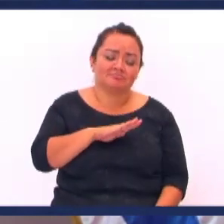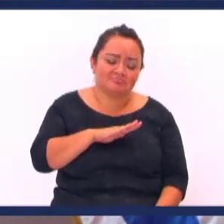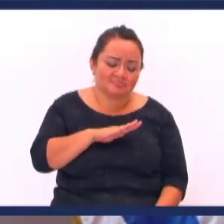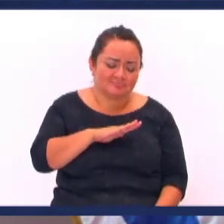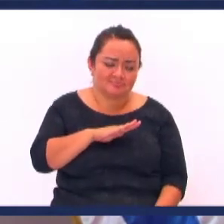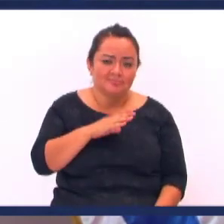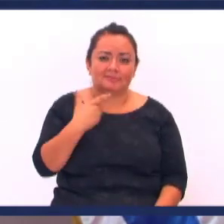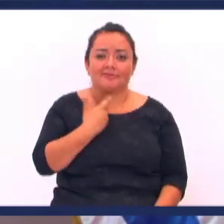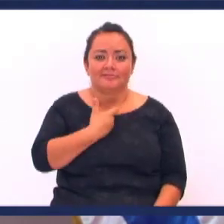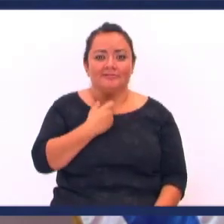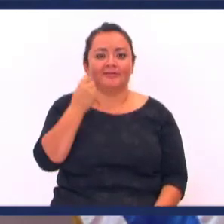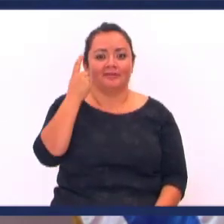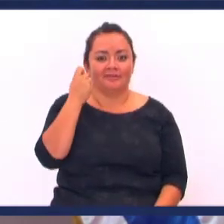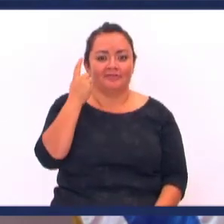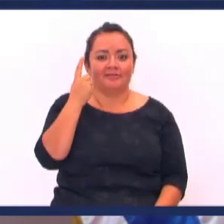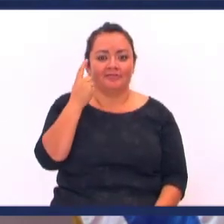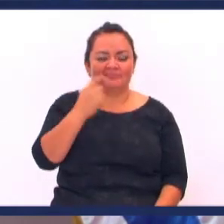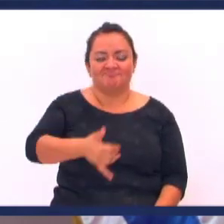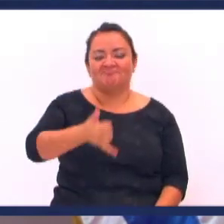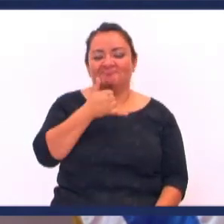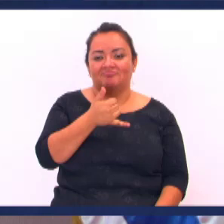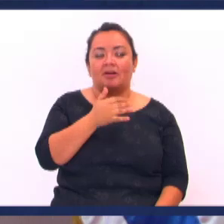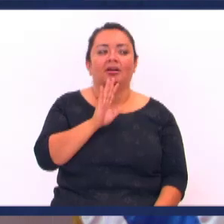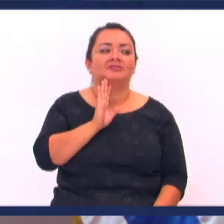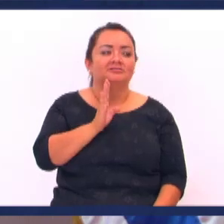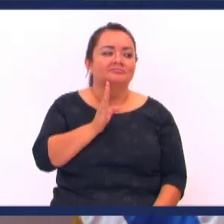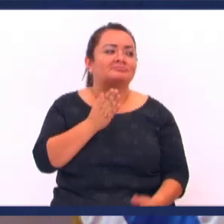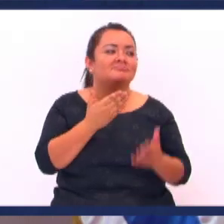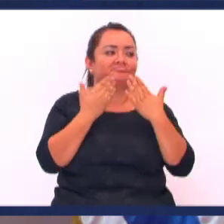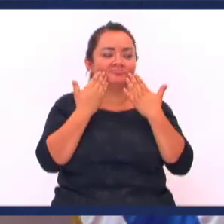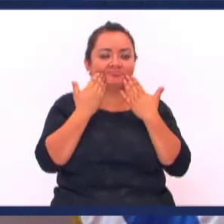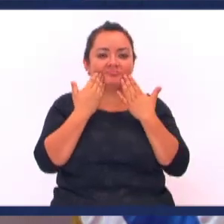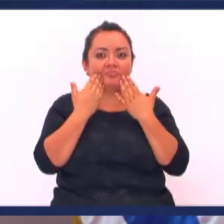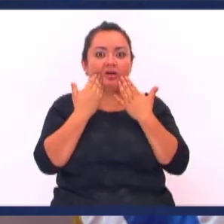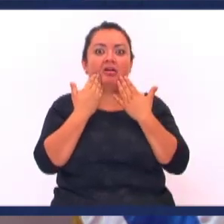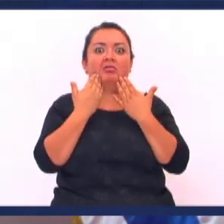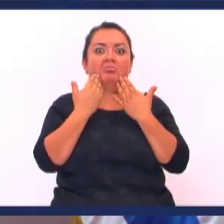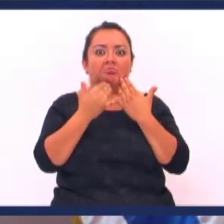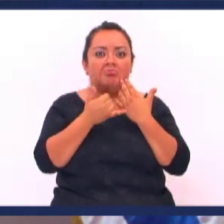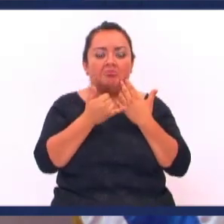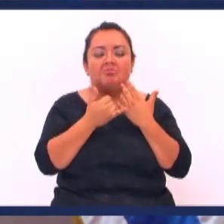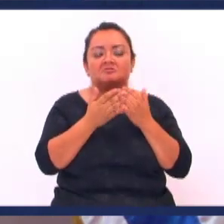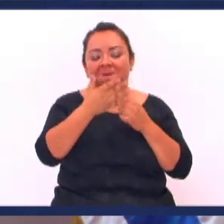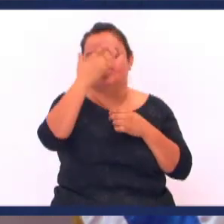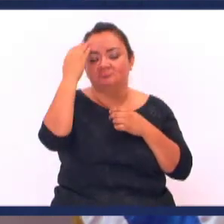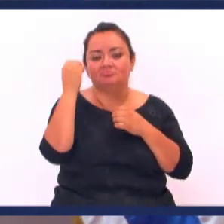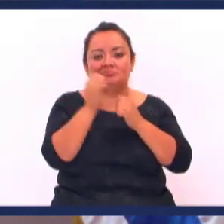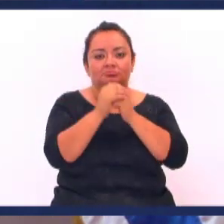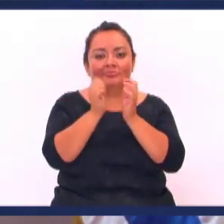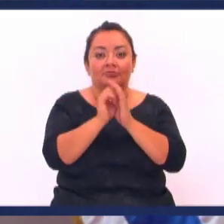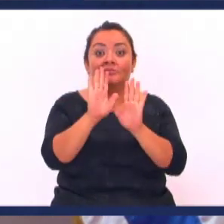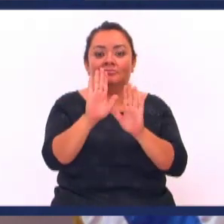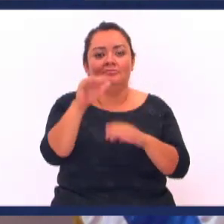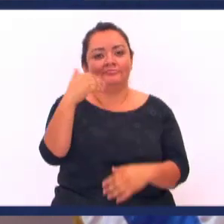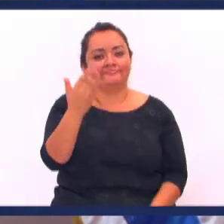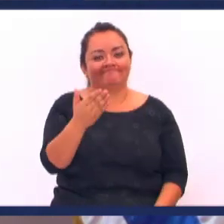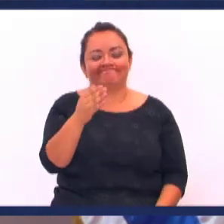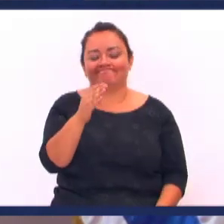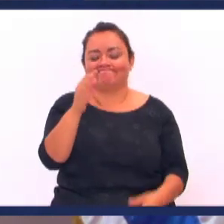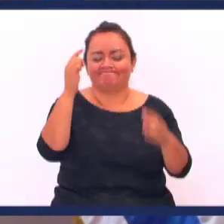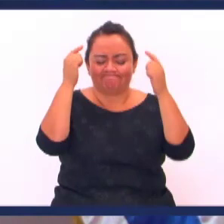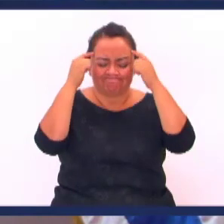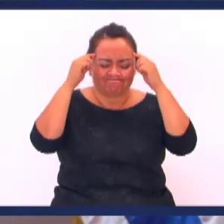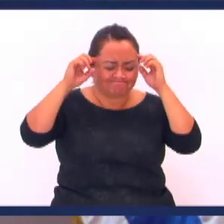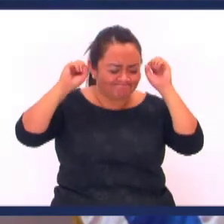Yo sé que nos vamos A entender muy bien Te la quitó El guaro Claro que te la quitó Si te la quitó Si te olvidó El problema Lo que no te contaron Que te iba a dar goma